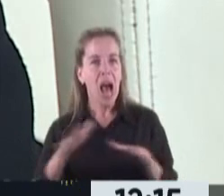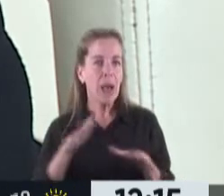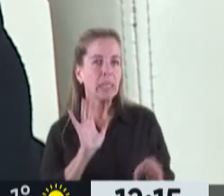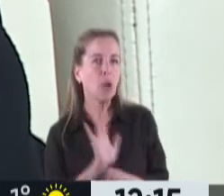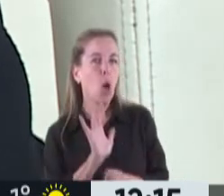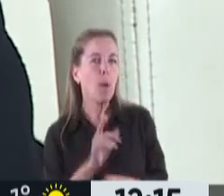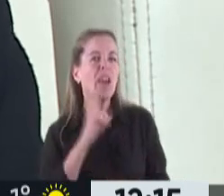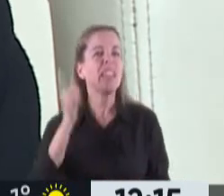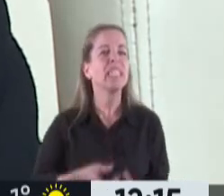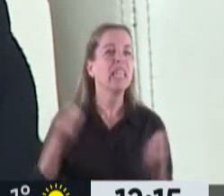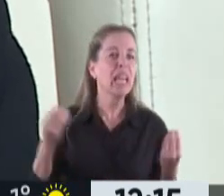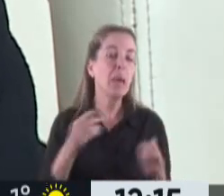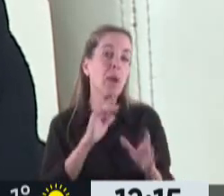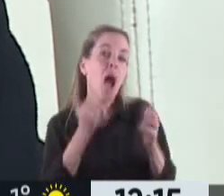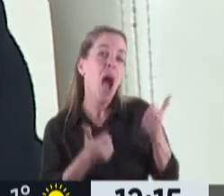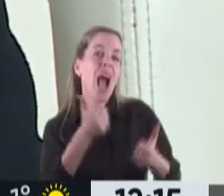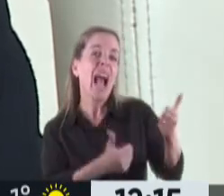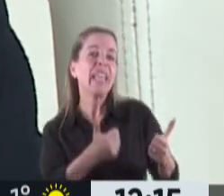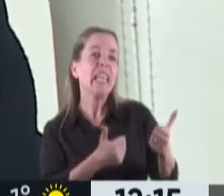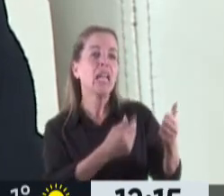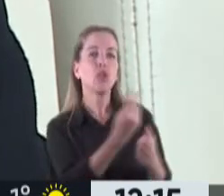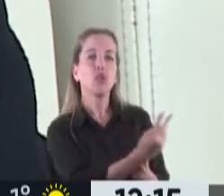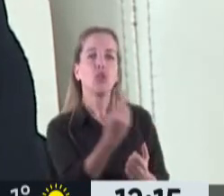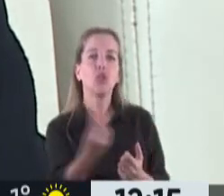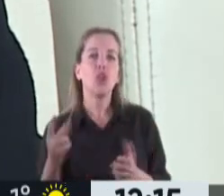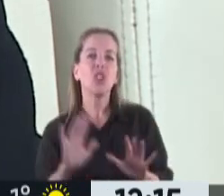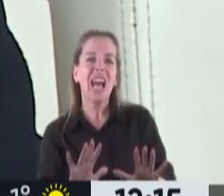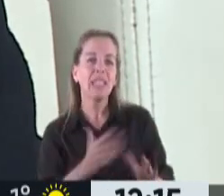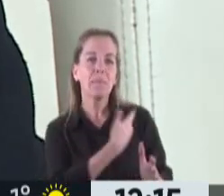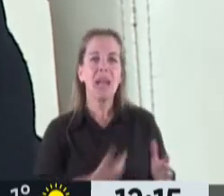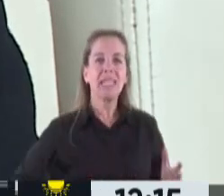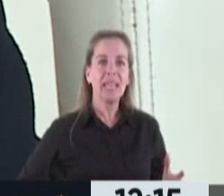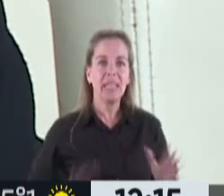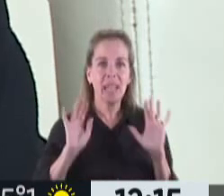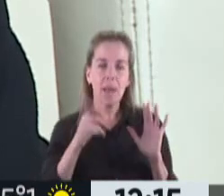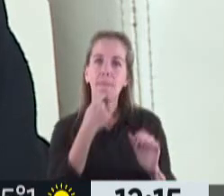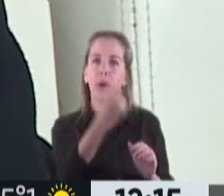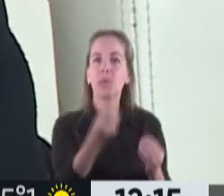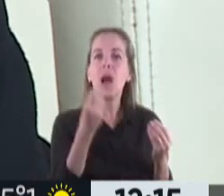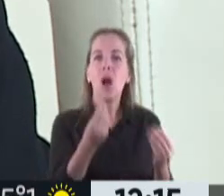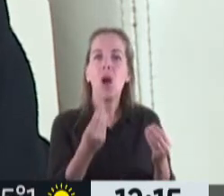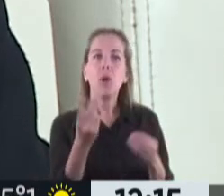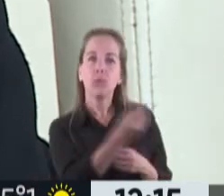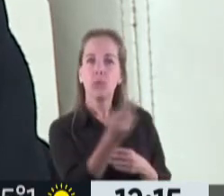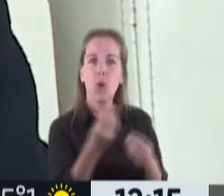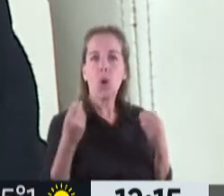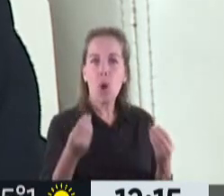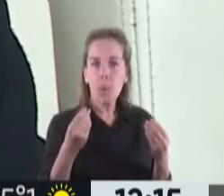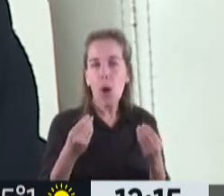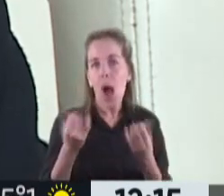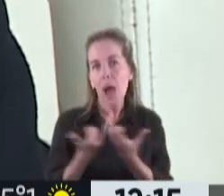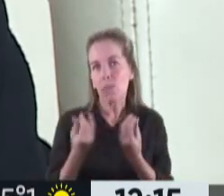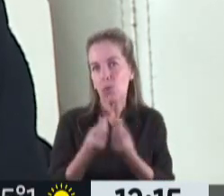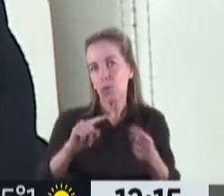comer y a veces lo que hay en relación a la fórmula presidencial. Digo, ¿cómo van a hacer para amalgamar a todos los sectores?